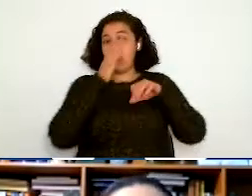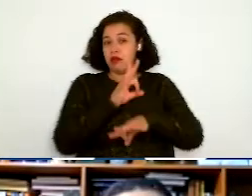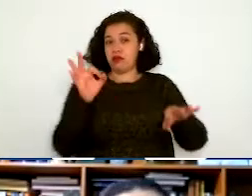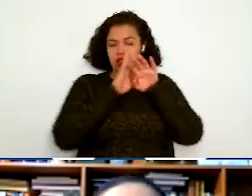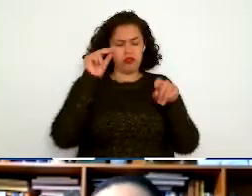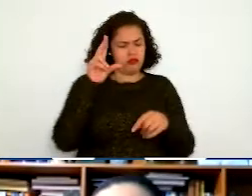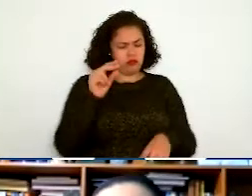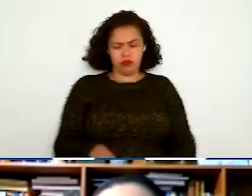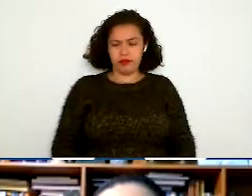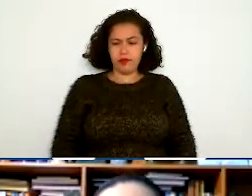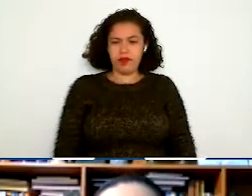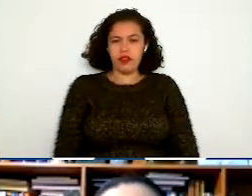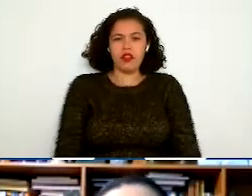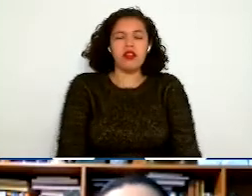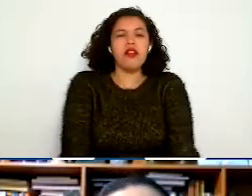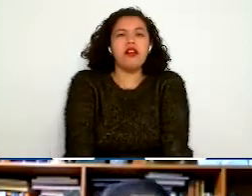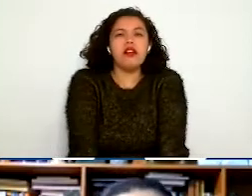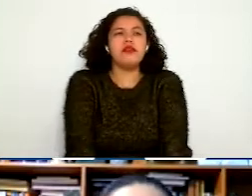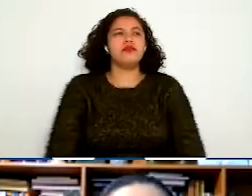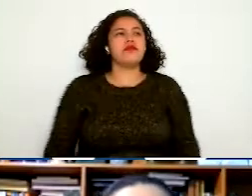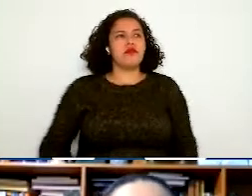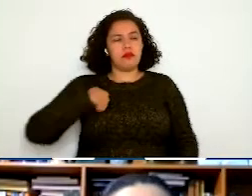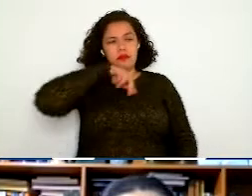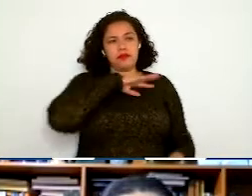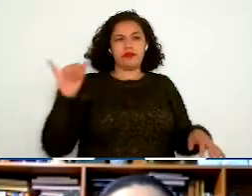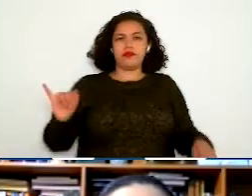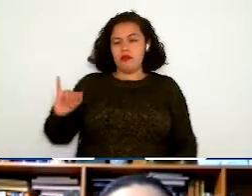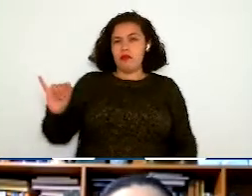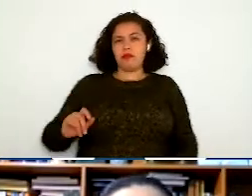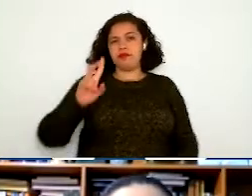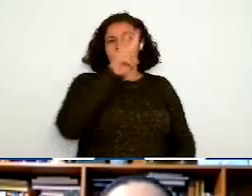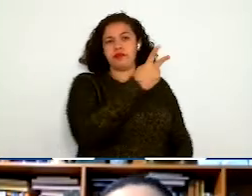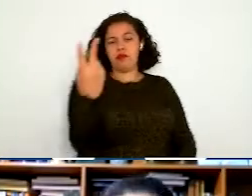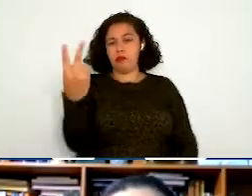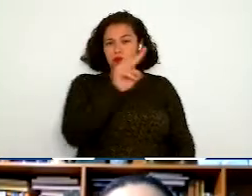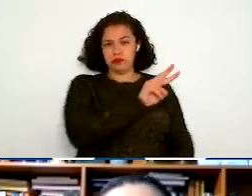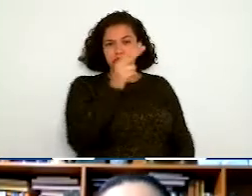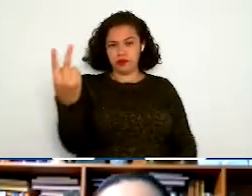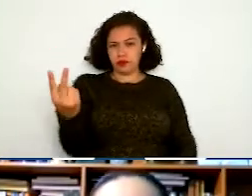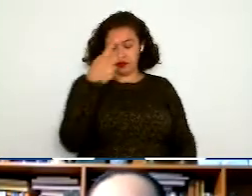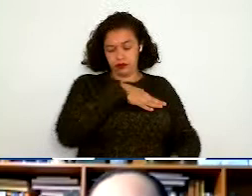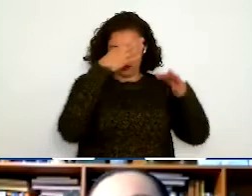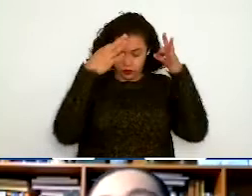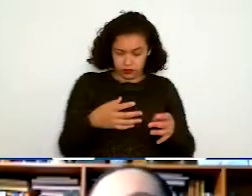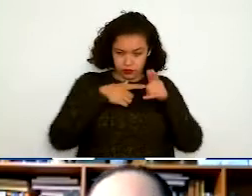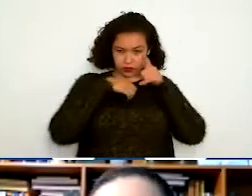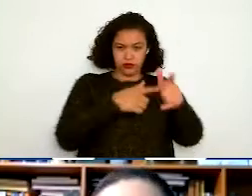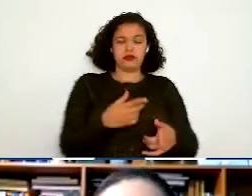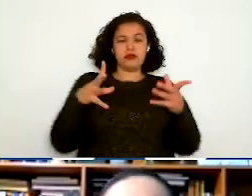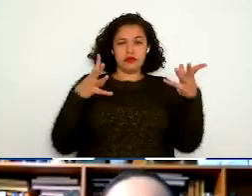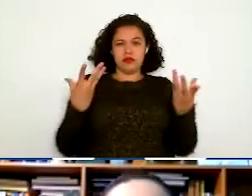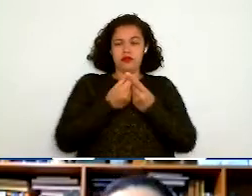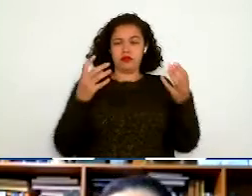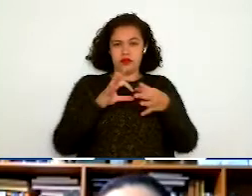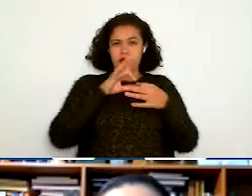En realidad lo que interesa es que ambas perspectivas estén, ¿no? Se puedan complementar,